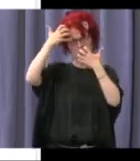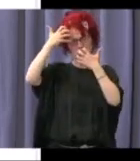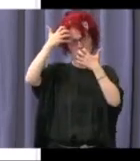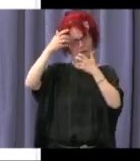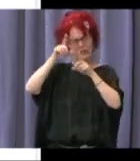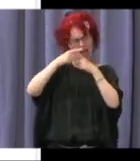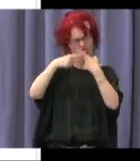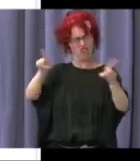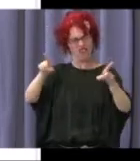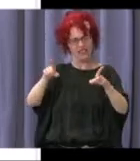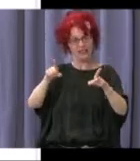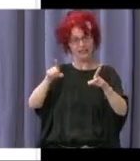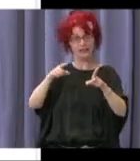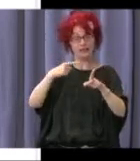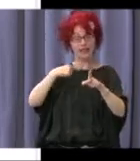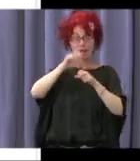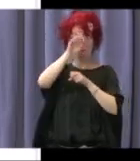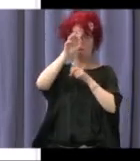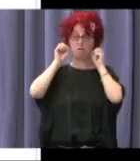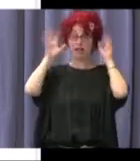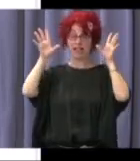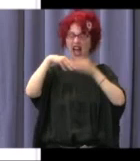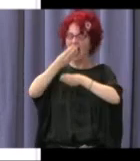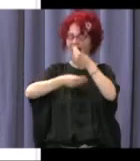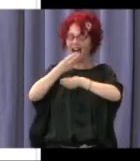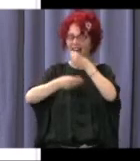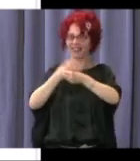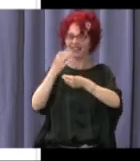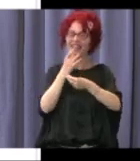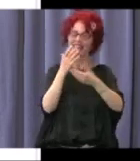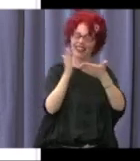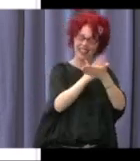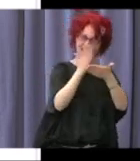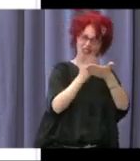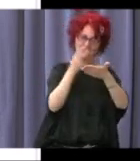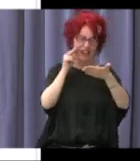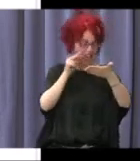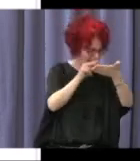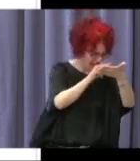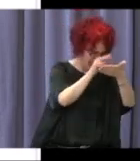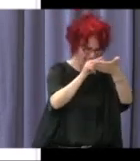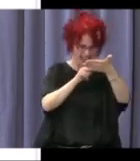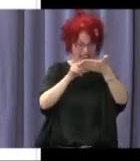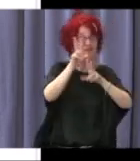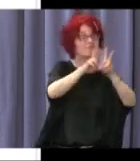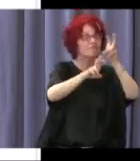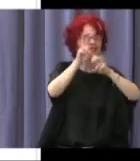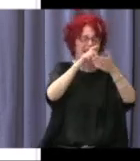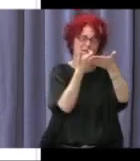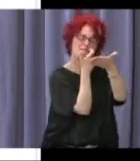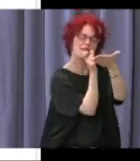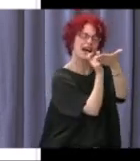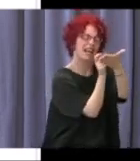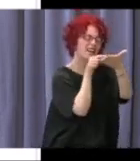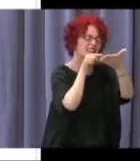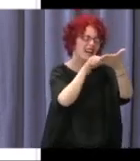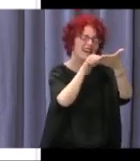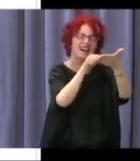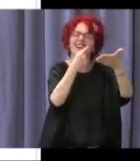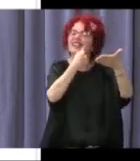iría a un diccionario, aunque sea en línea. Entonces tiene que encontrar la palabra. Entonces, ¿qué le